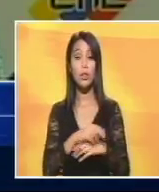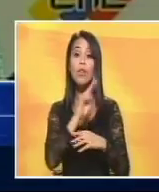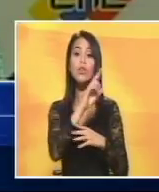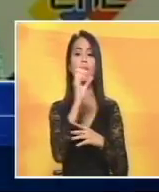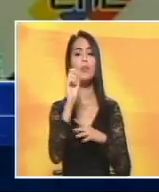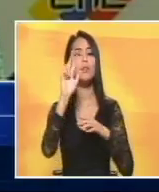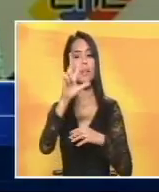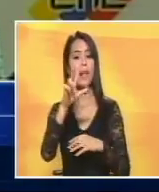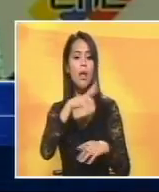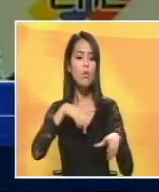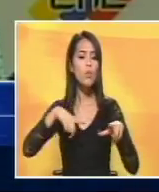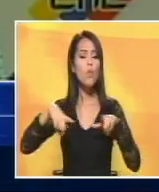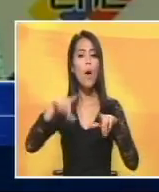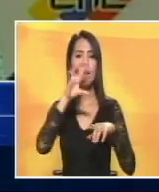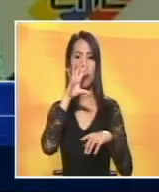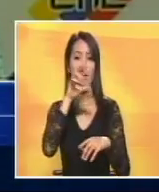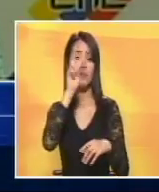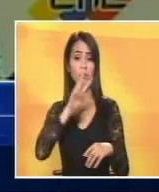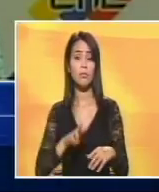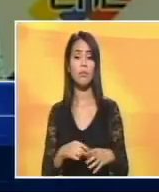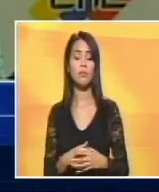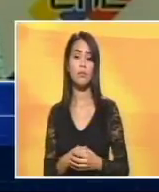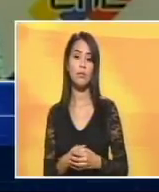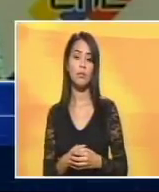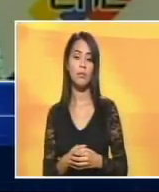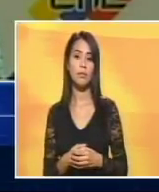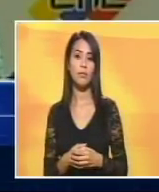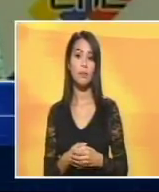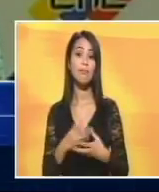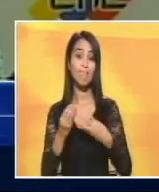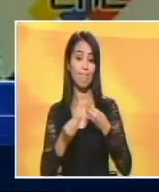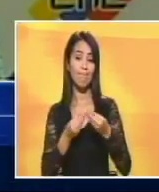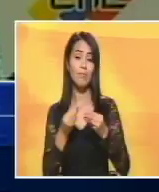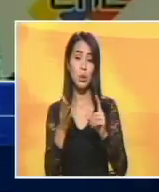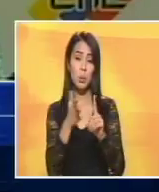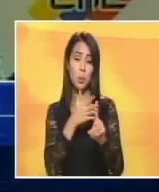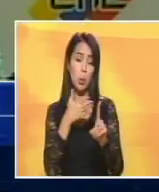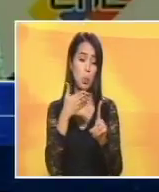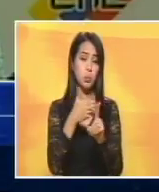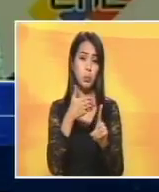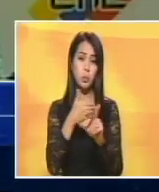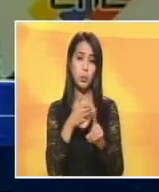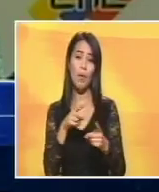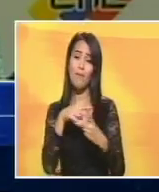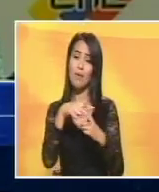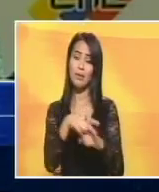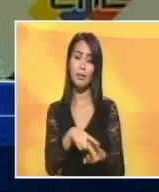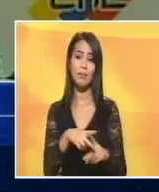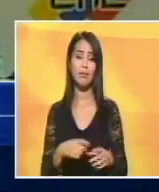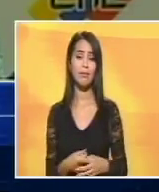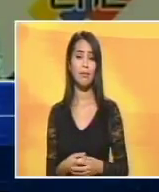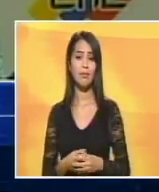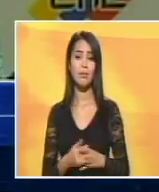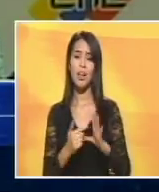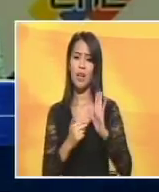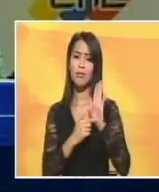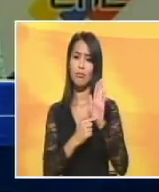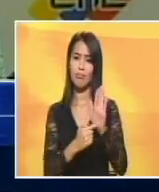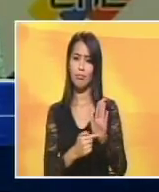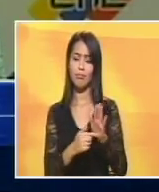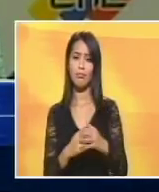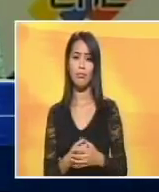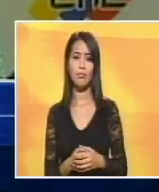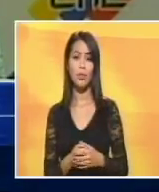todo el país, en los que se presentaron hechos de violencia. Esto representa apenas